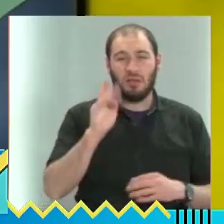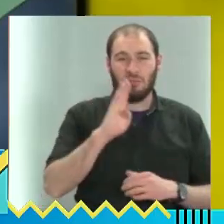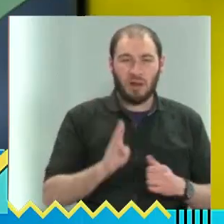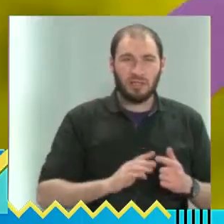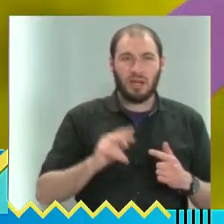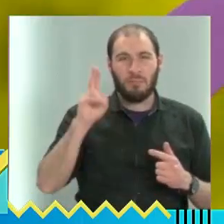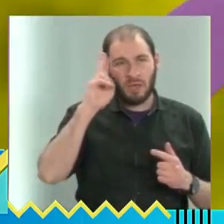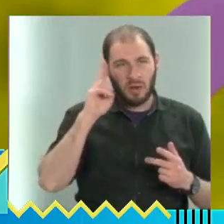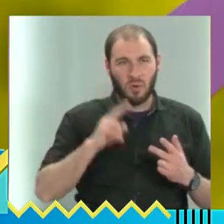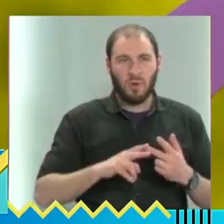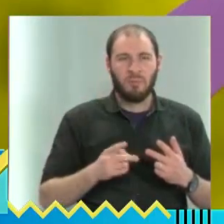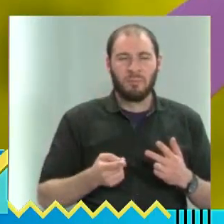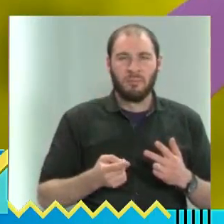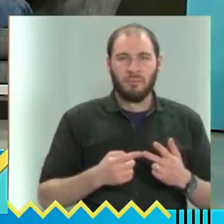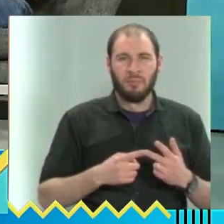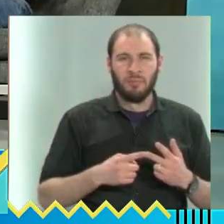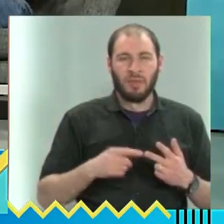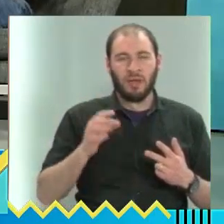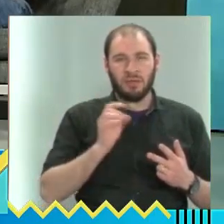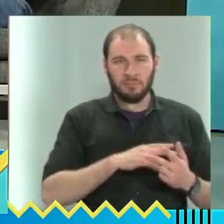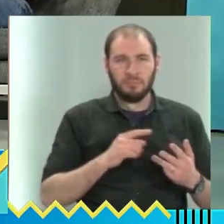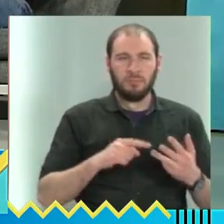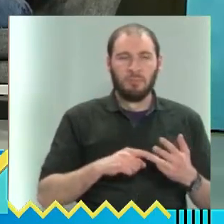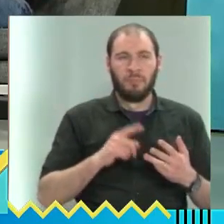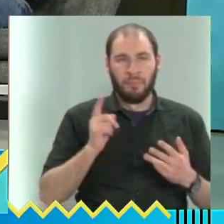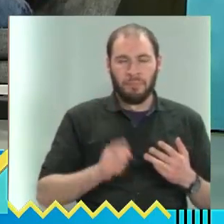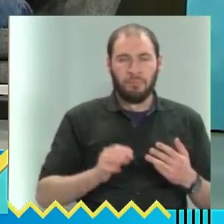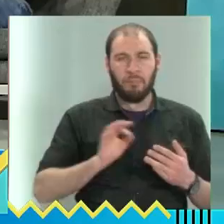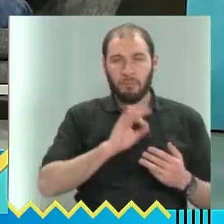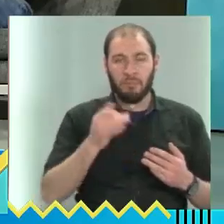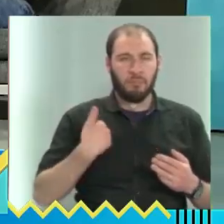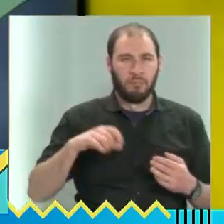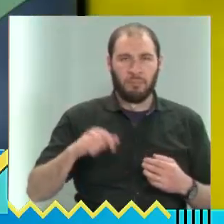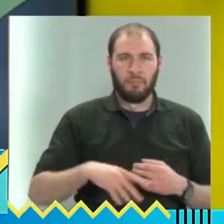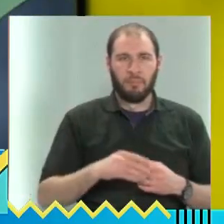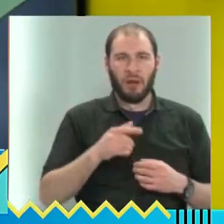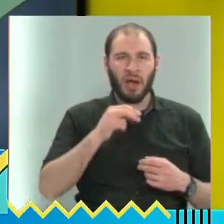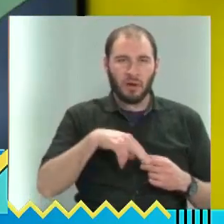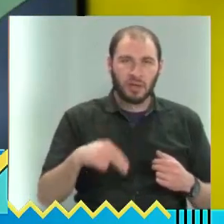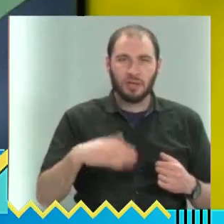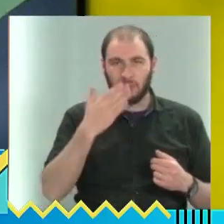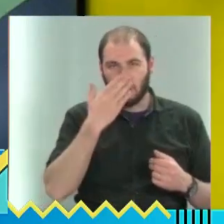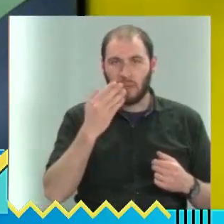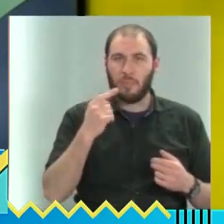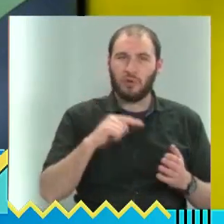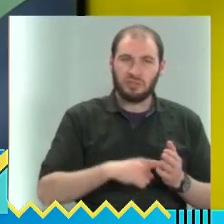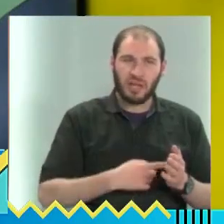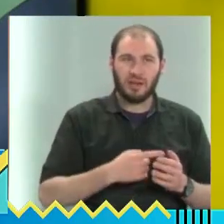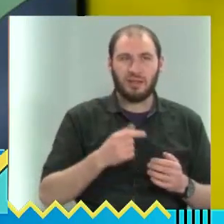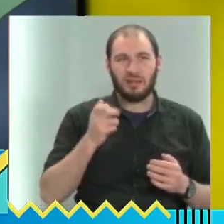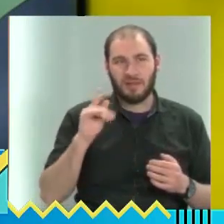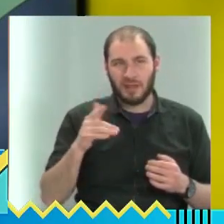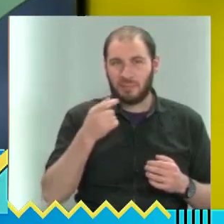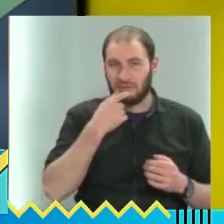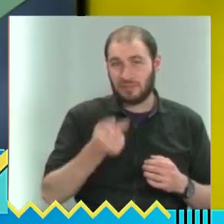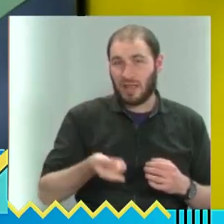de Perú, de Chile y arquitectos de acá Argentina, que de Neuquén, Córdoba, Buenos Aires, Gabriel de Mendoza, que